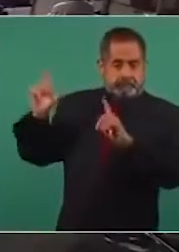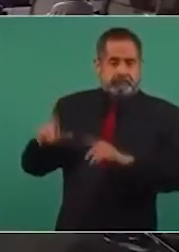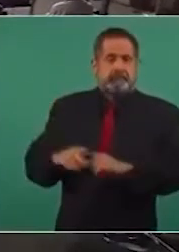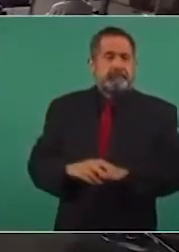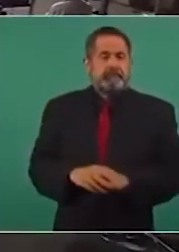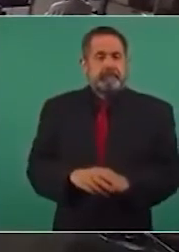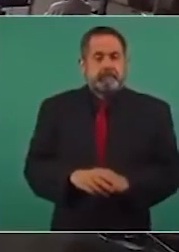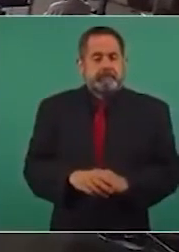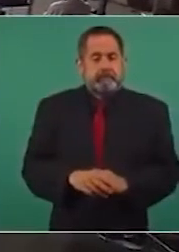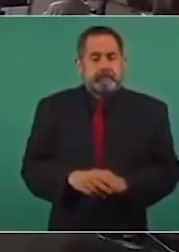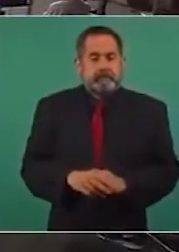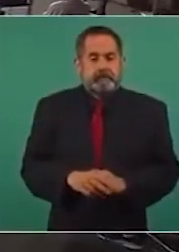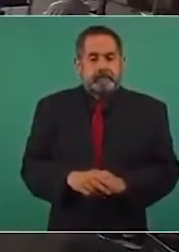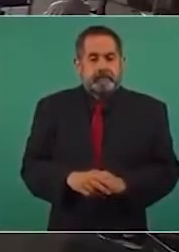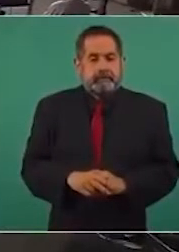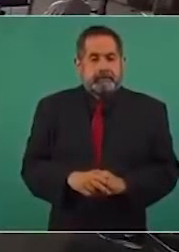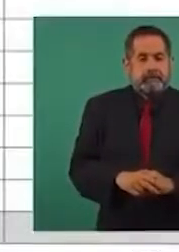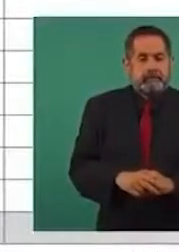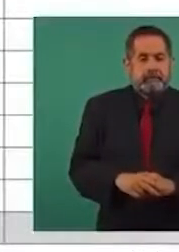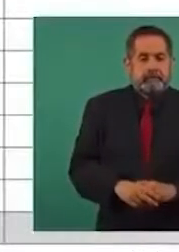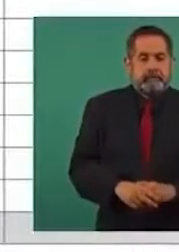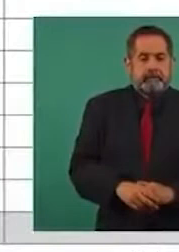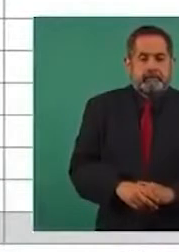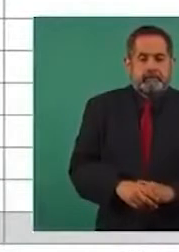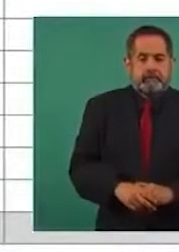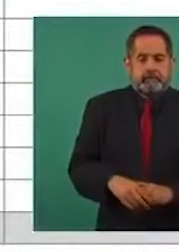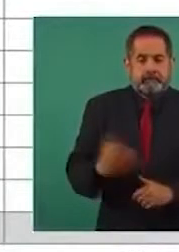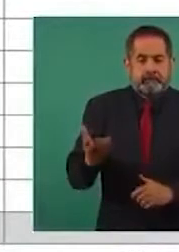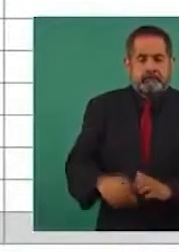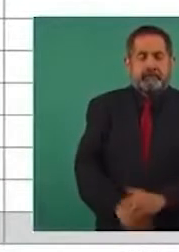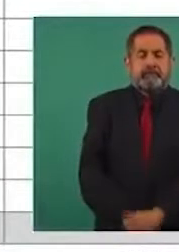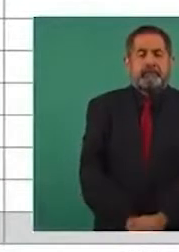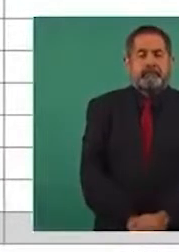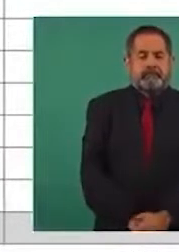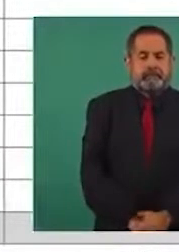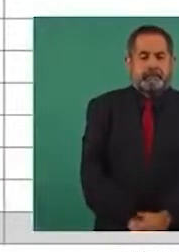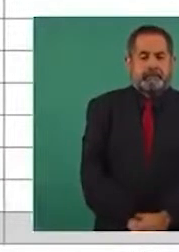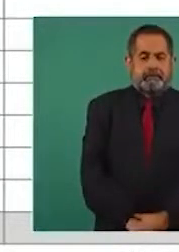ese es el dato que dio a conocer